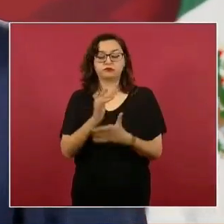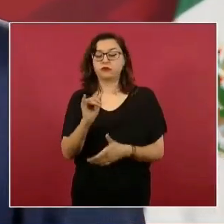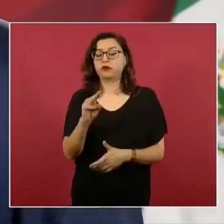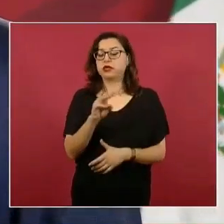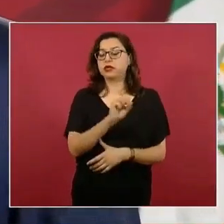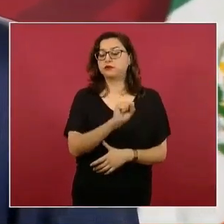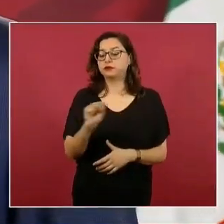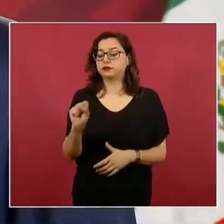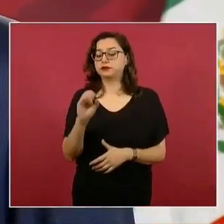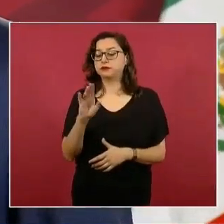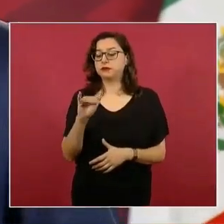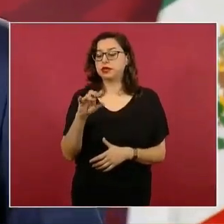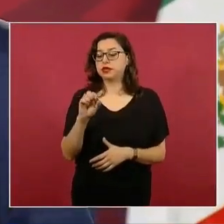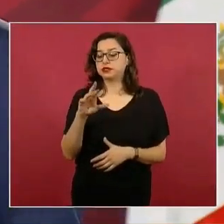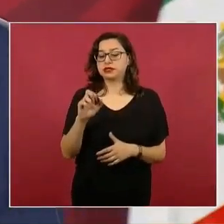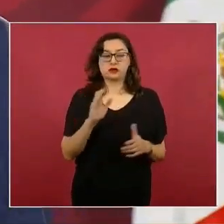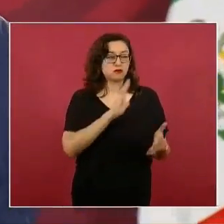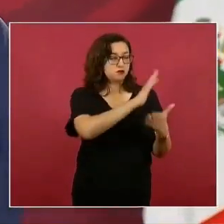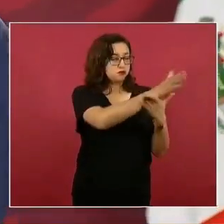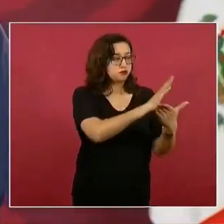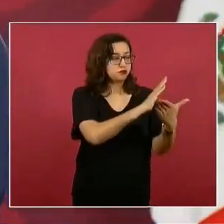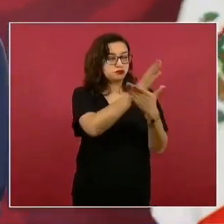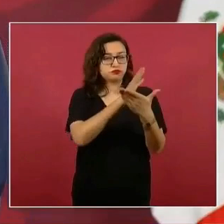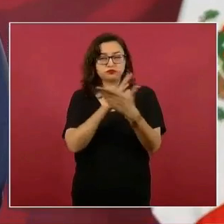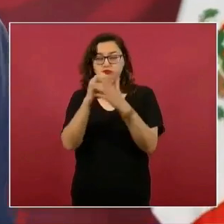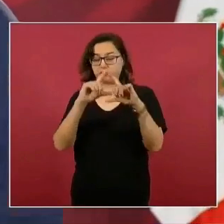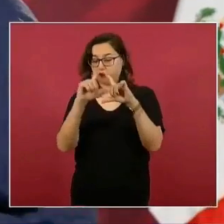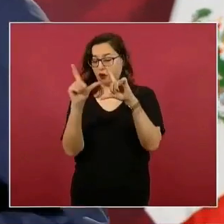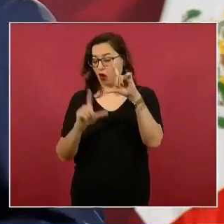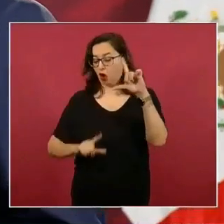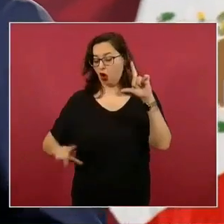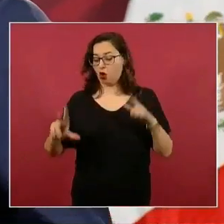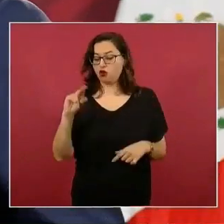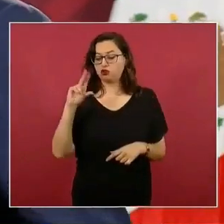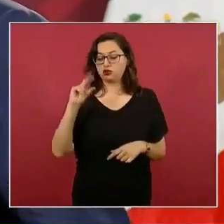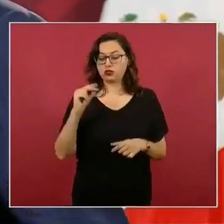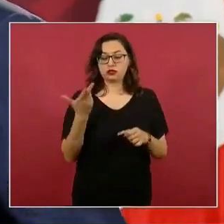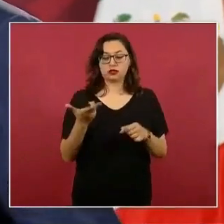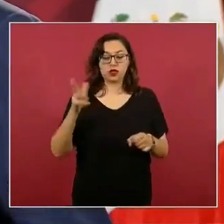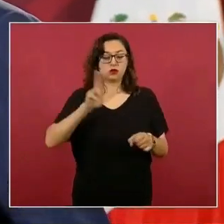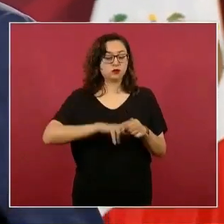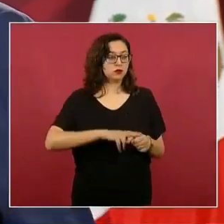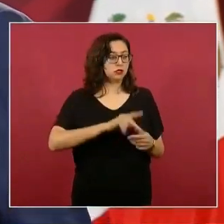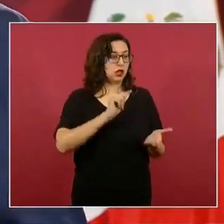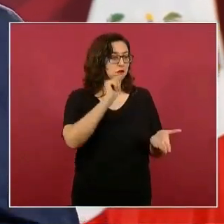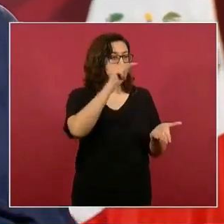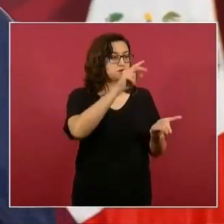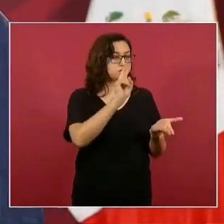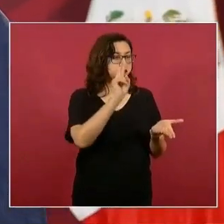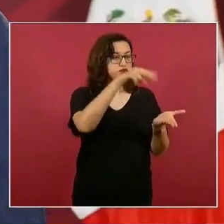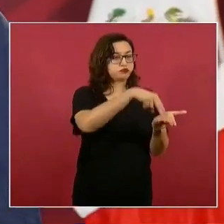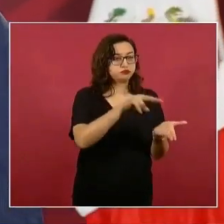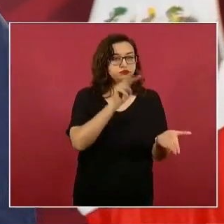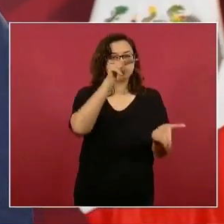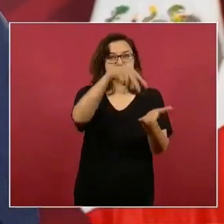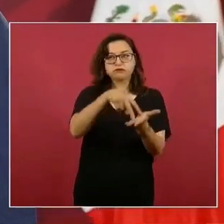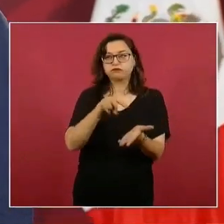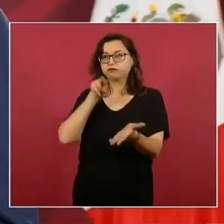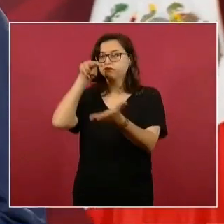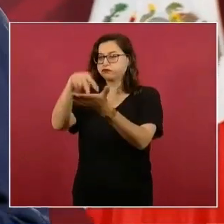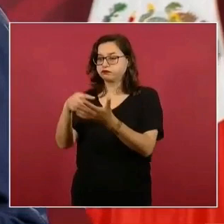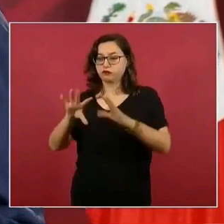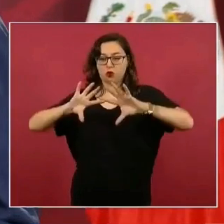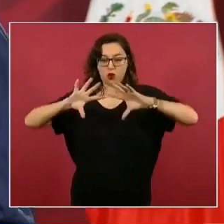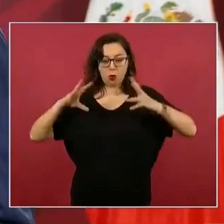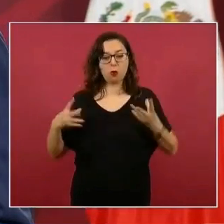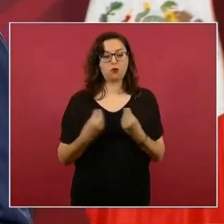evidentemente vamos a atender a esos voceros y achichincles de los pseudoambientalistas que están en contra del Tren Maya, pero dijo que